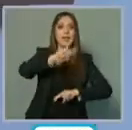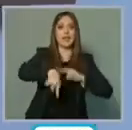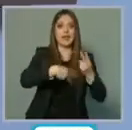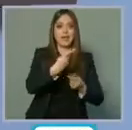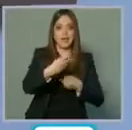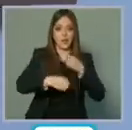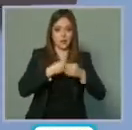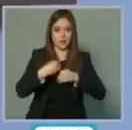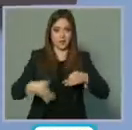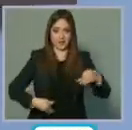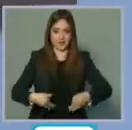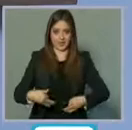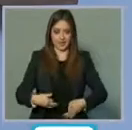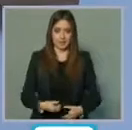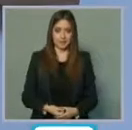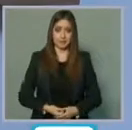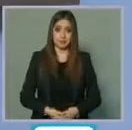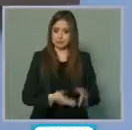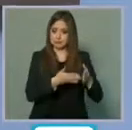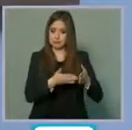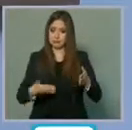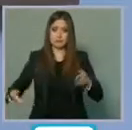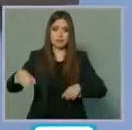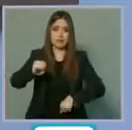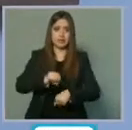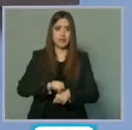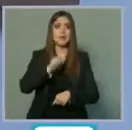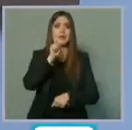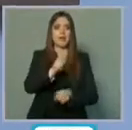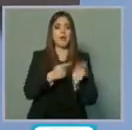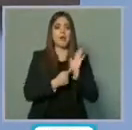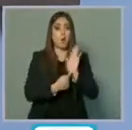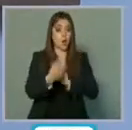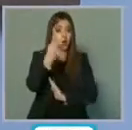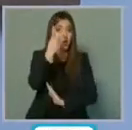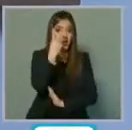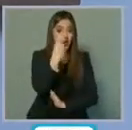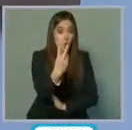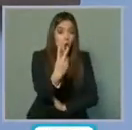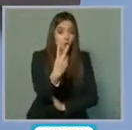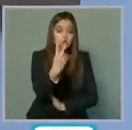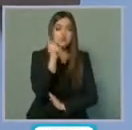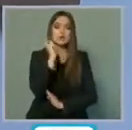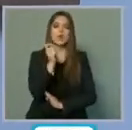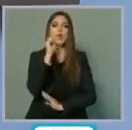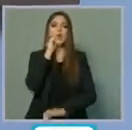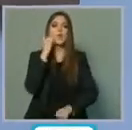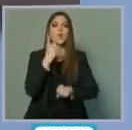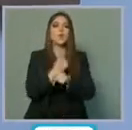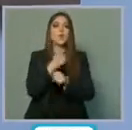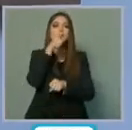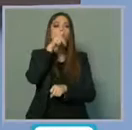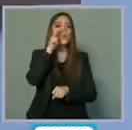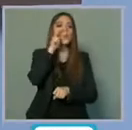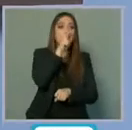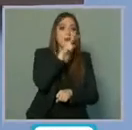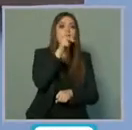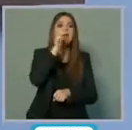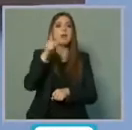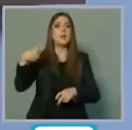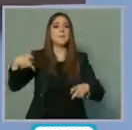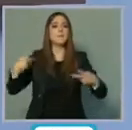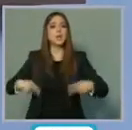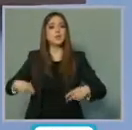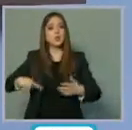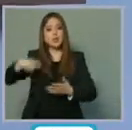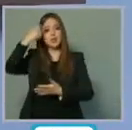esta semana es muy interesante porque dos de las obras que tenemos para la oportunidad de ver fueron escritas por autores que ganaron